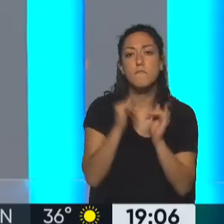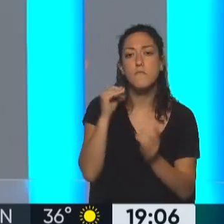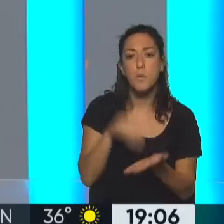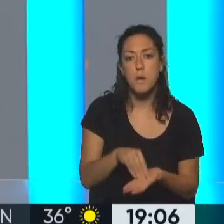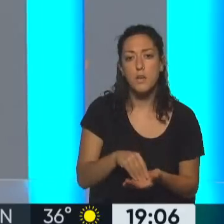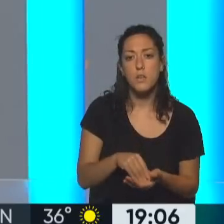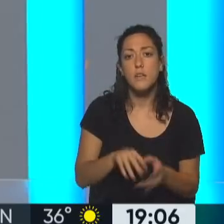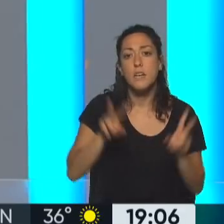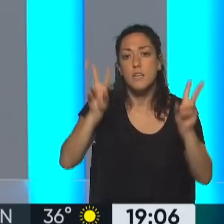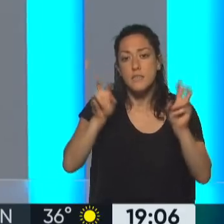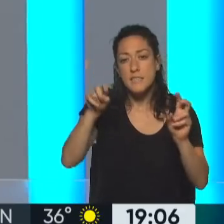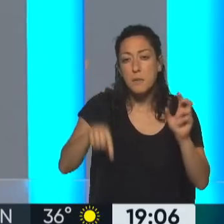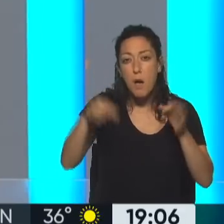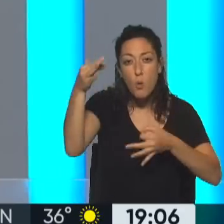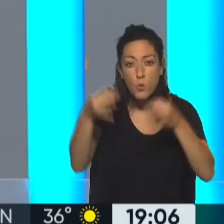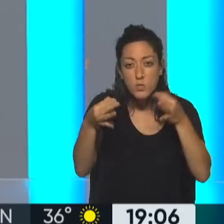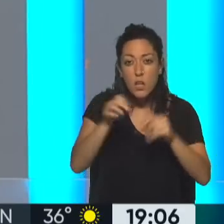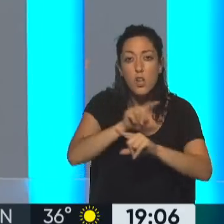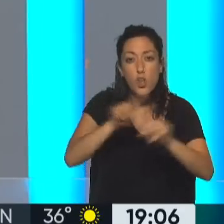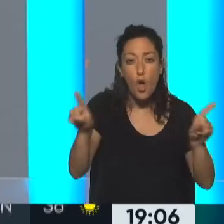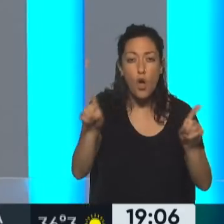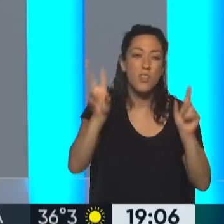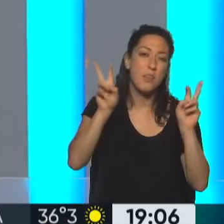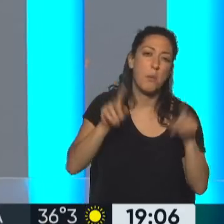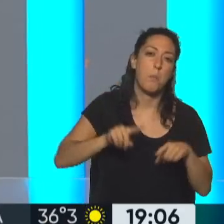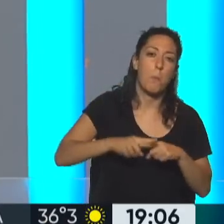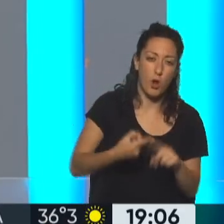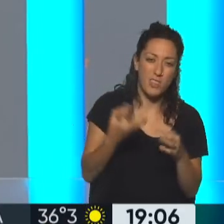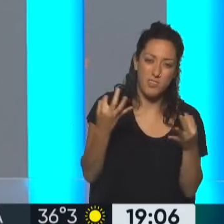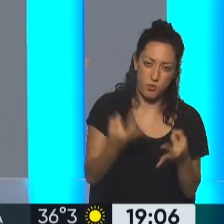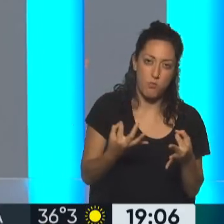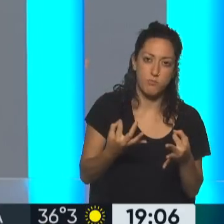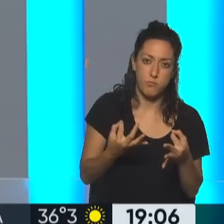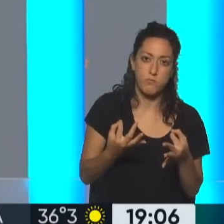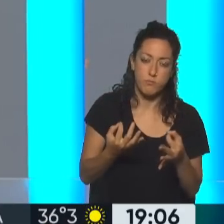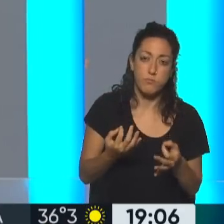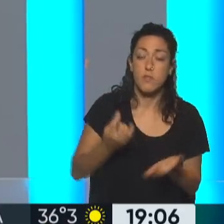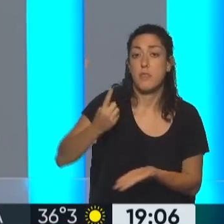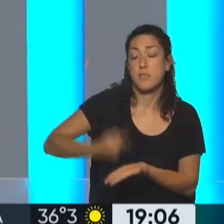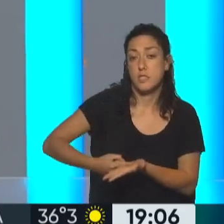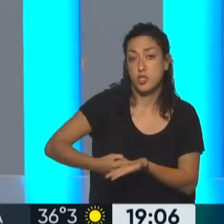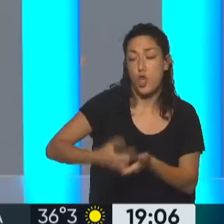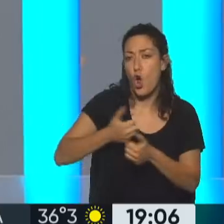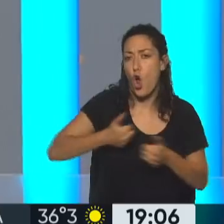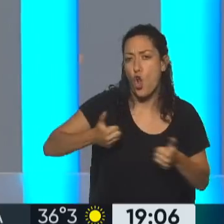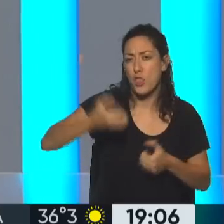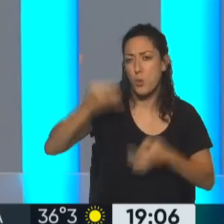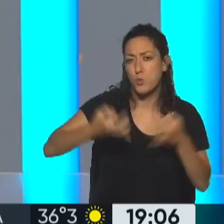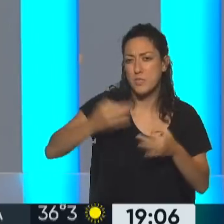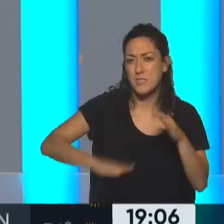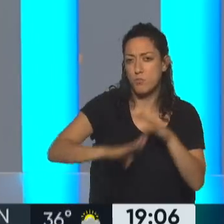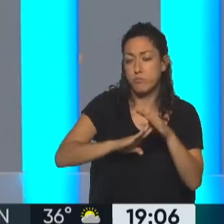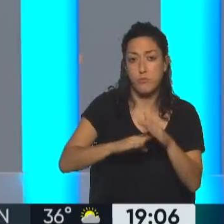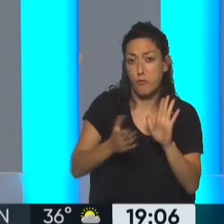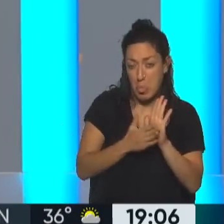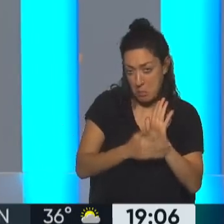que esto no se trata de un problema jurídico, es un problema eminentemente político. De hecho, efectivamente, el fallo de la Corte Suprema de Justicia carece de